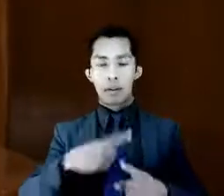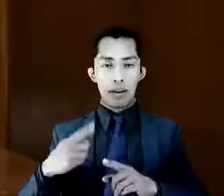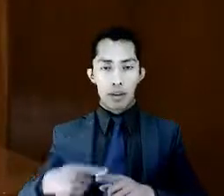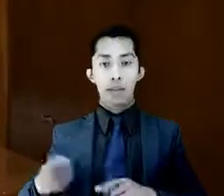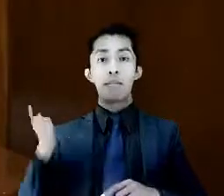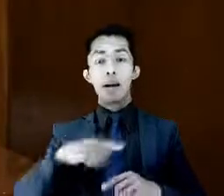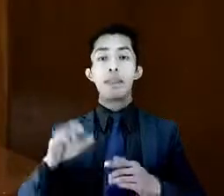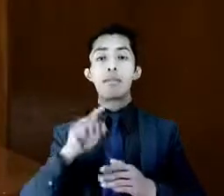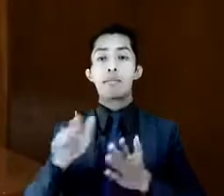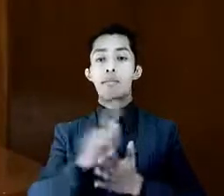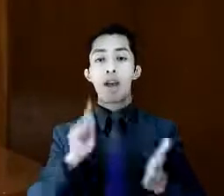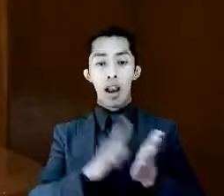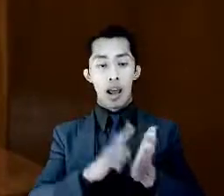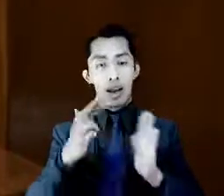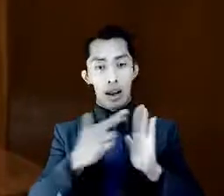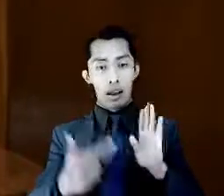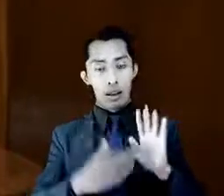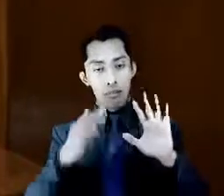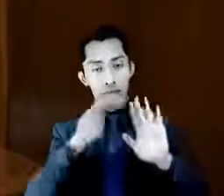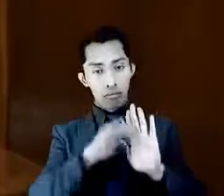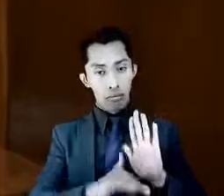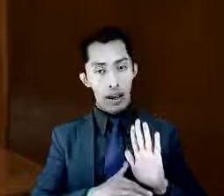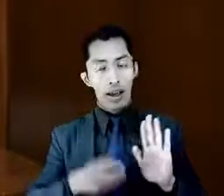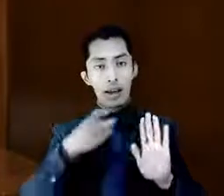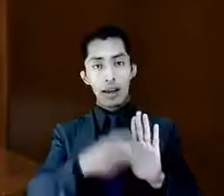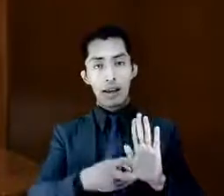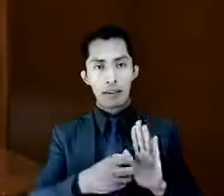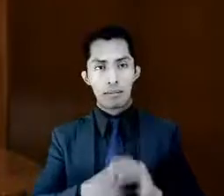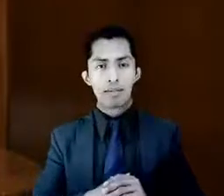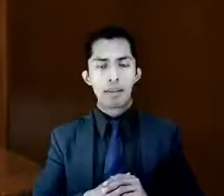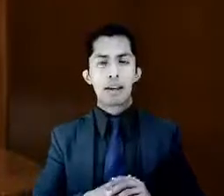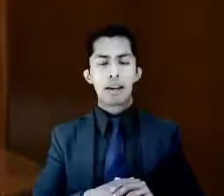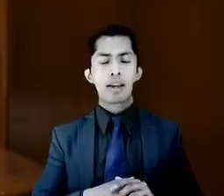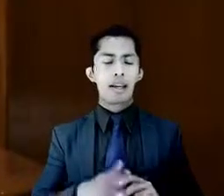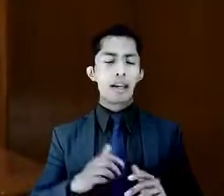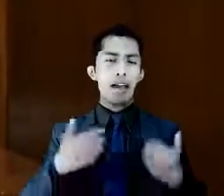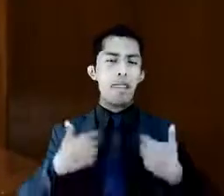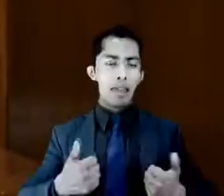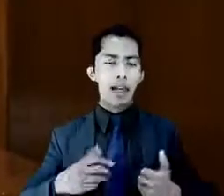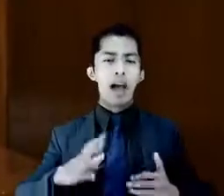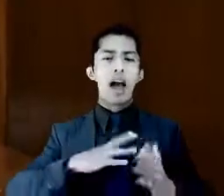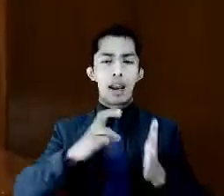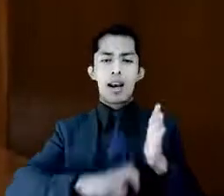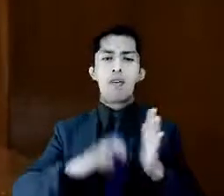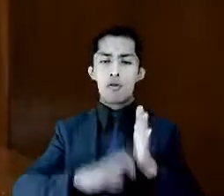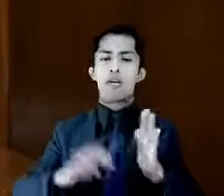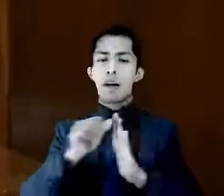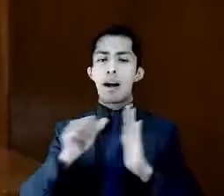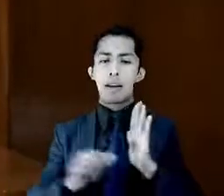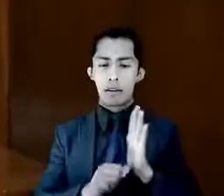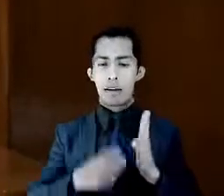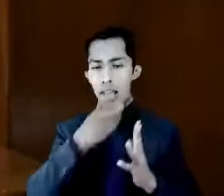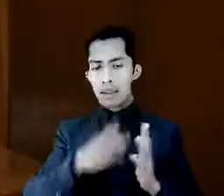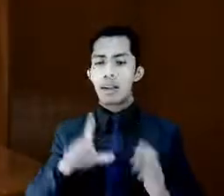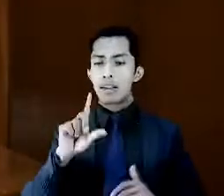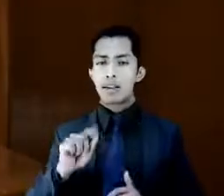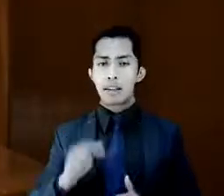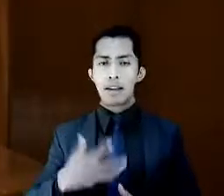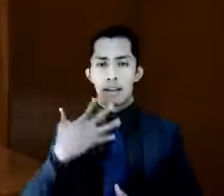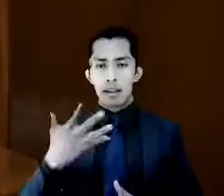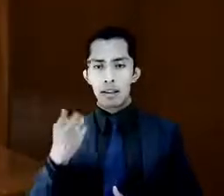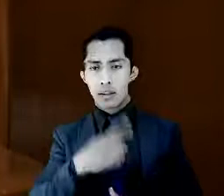la legislación reglamentaria correspondiente. Es de destacar que las reformas de los artículos